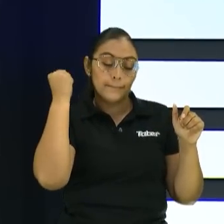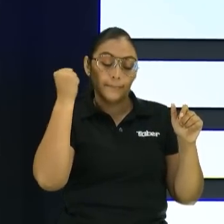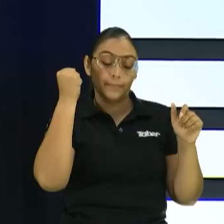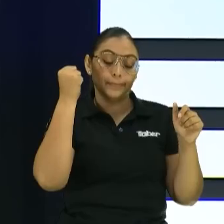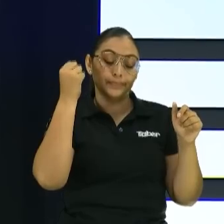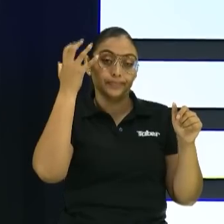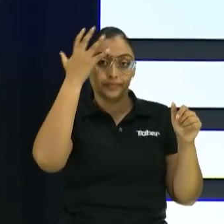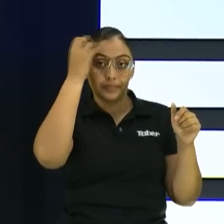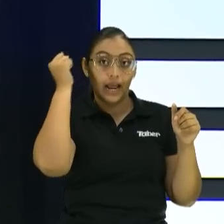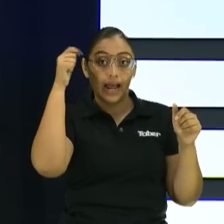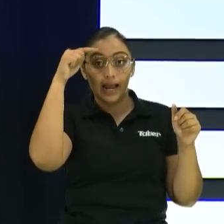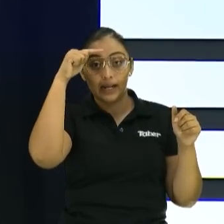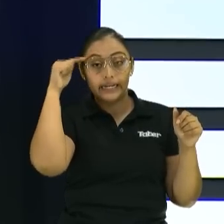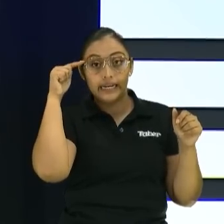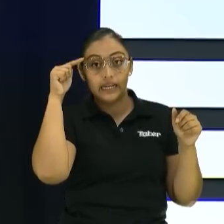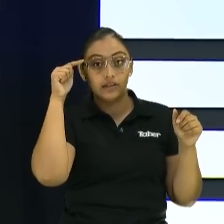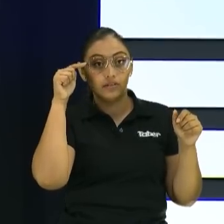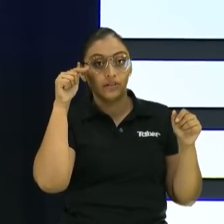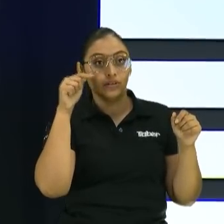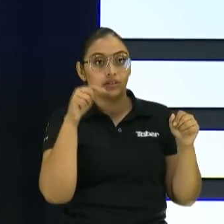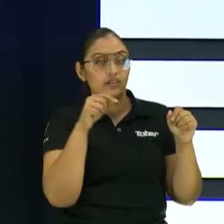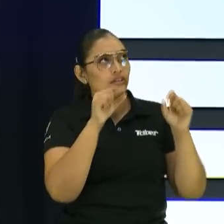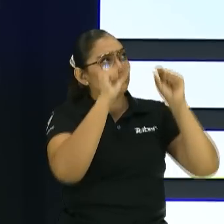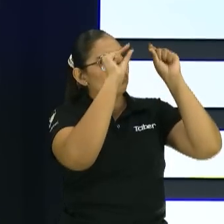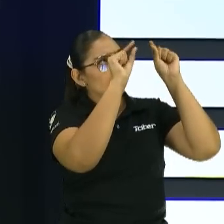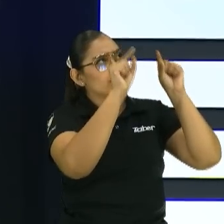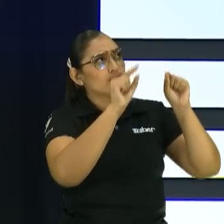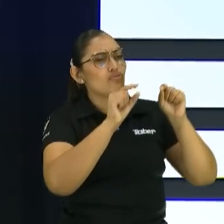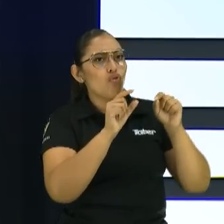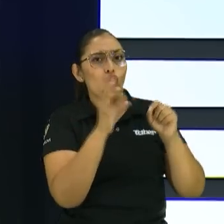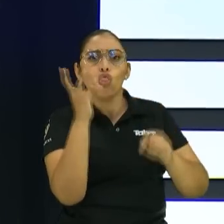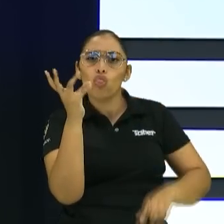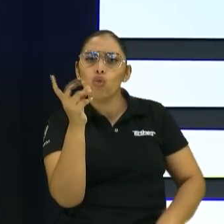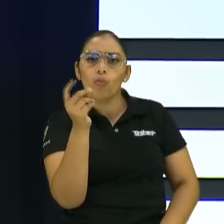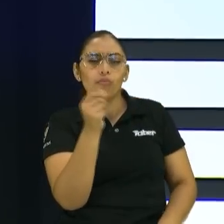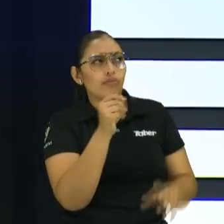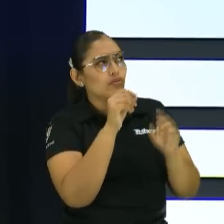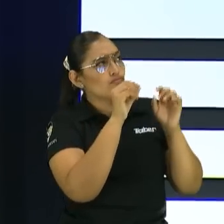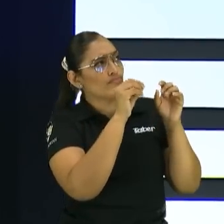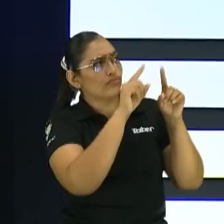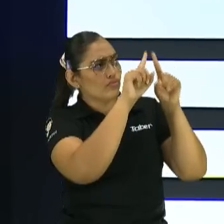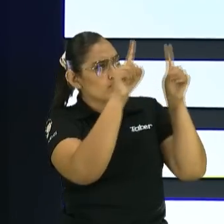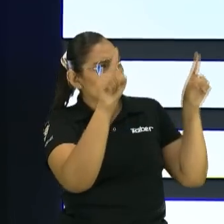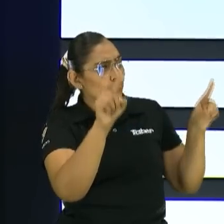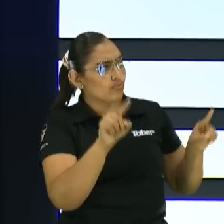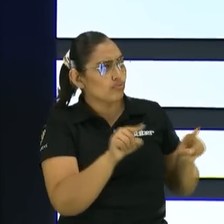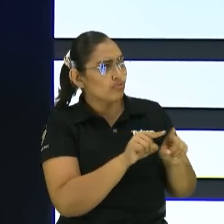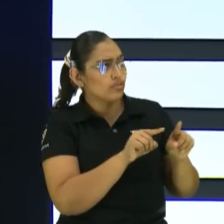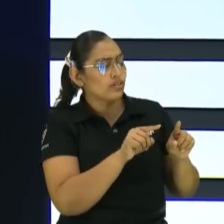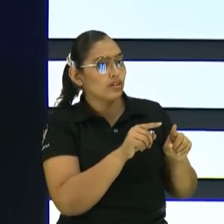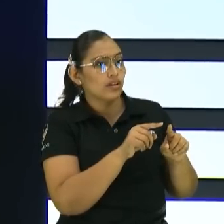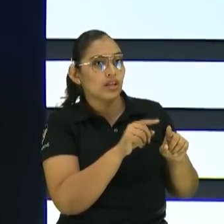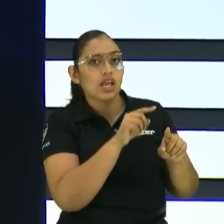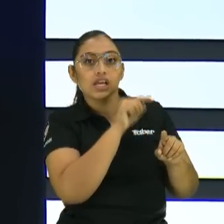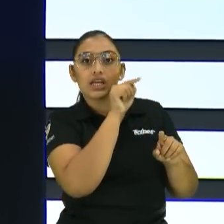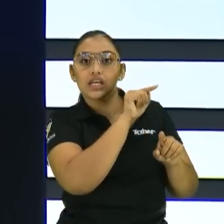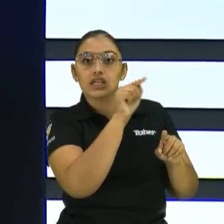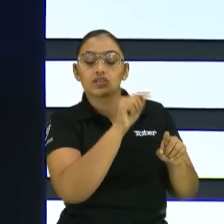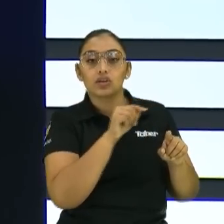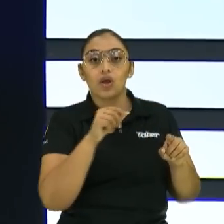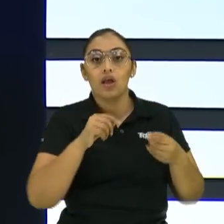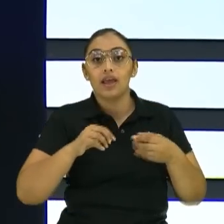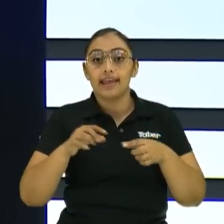pero cada pieza y cada dibujito del cuadro tenía un número y traían un juego de pinturitas y algunos